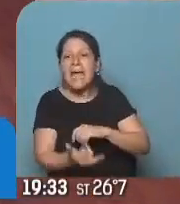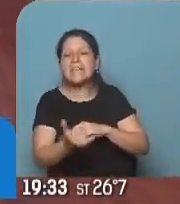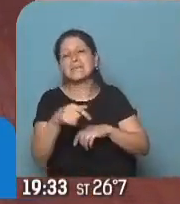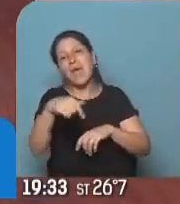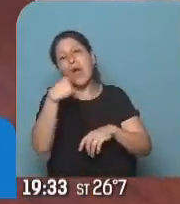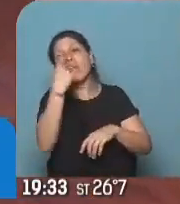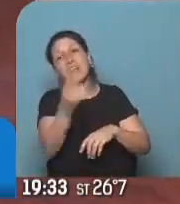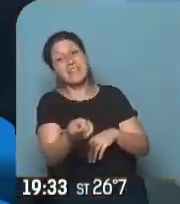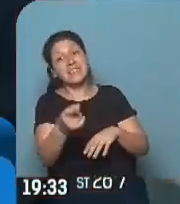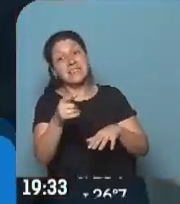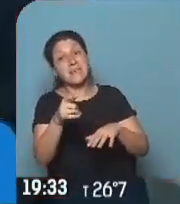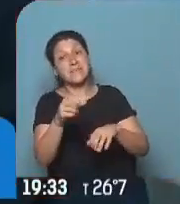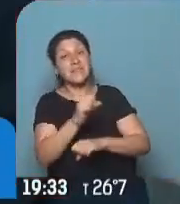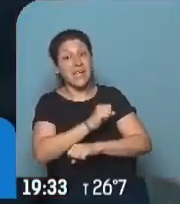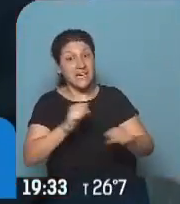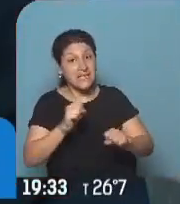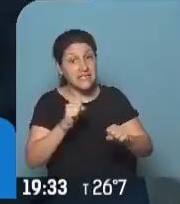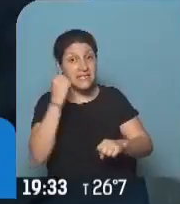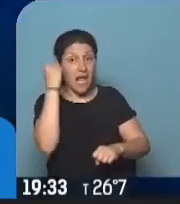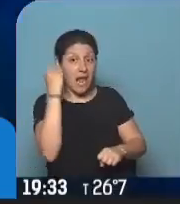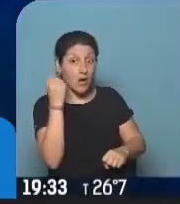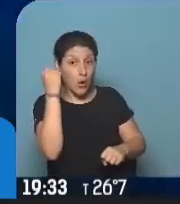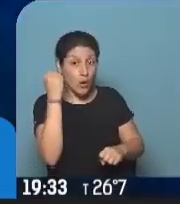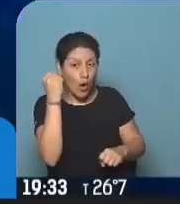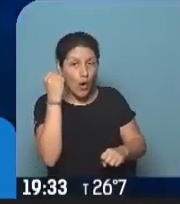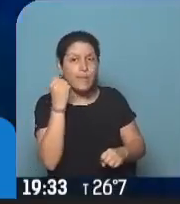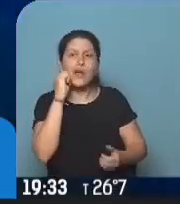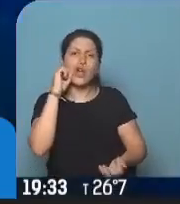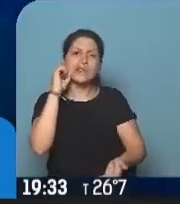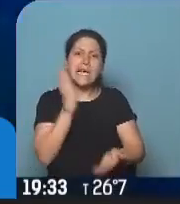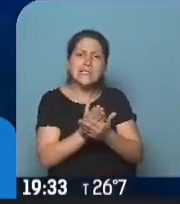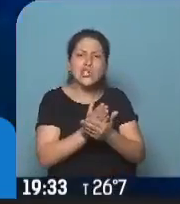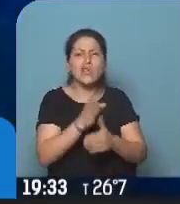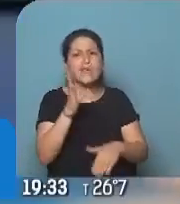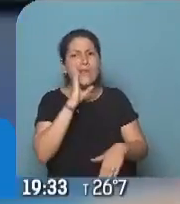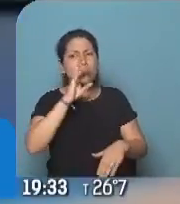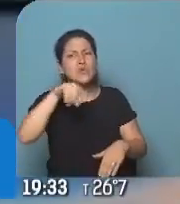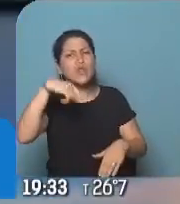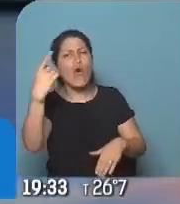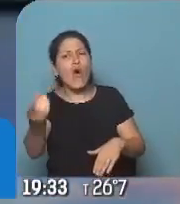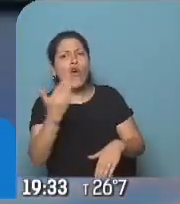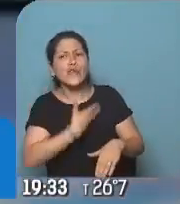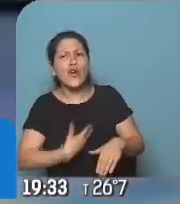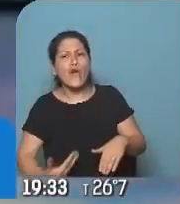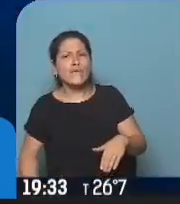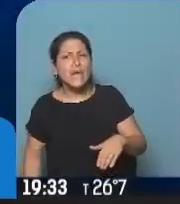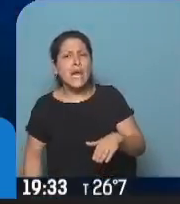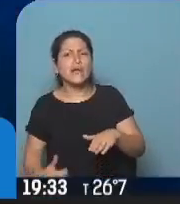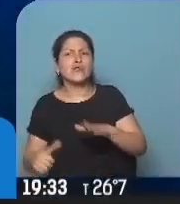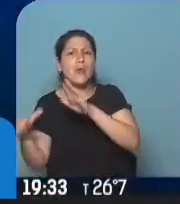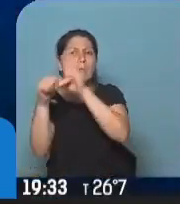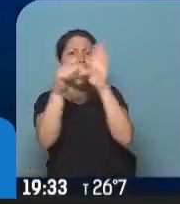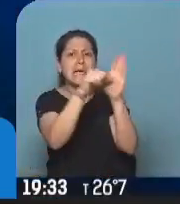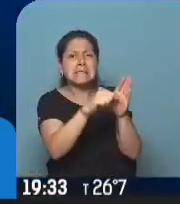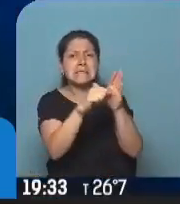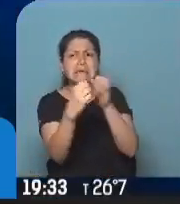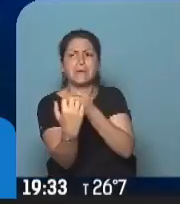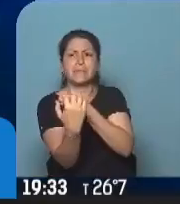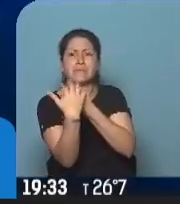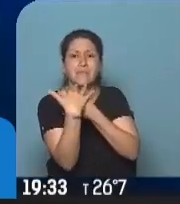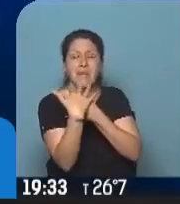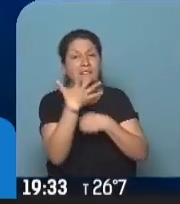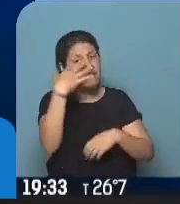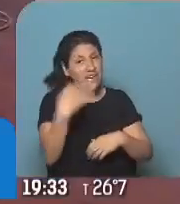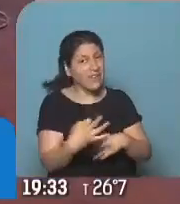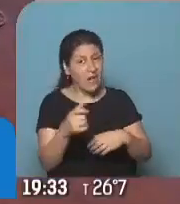es causada por las sanciones de Estados Unidos, la intervención de otros gobiernos. Pero la consecuencia es que no hay un